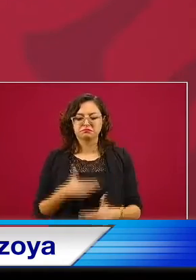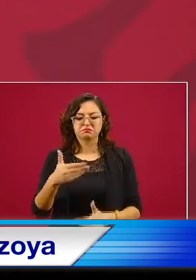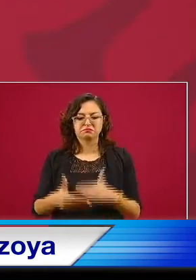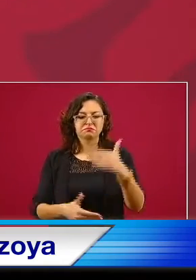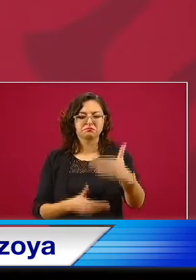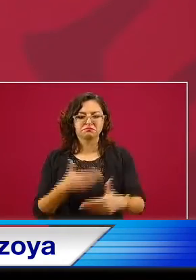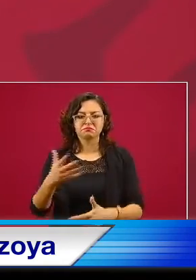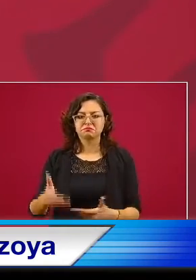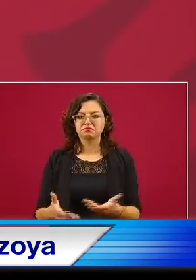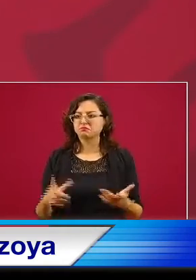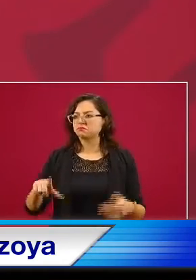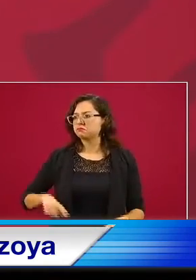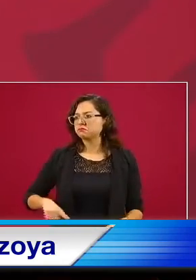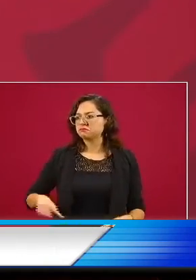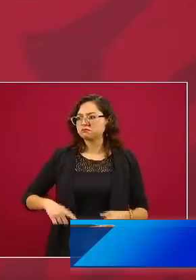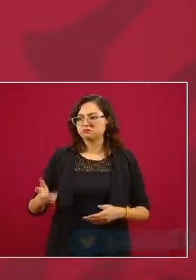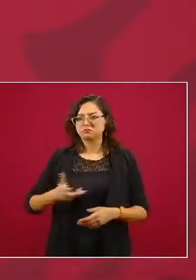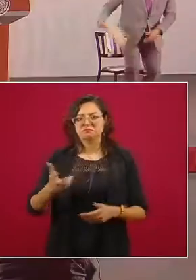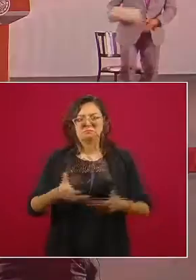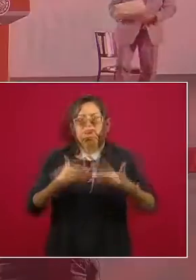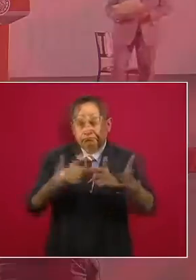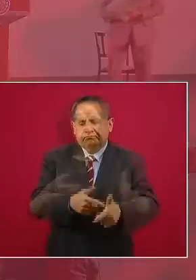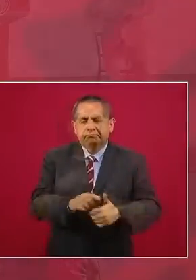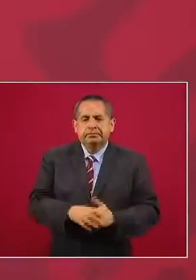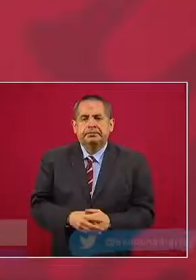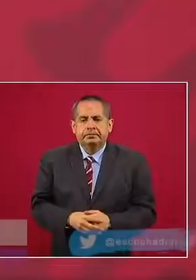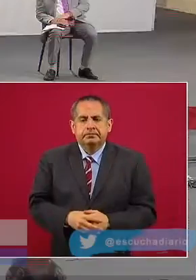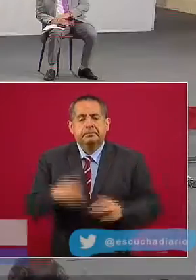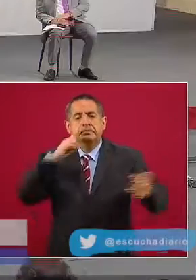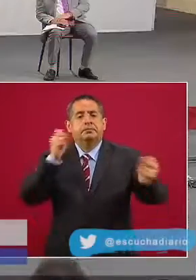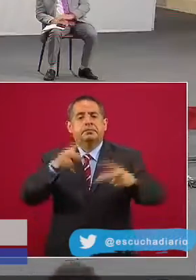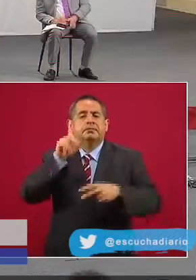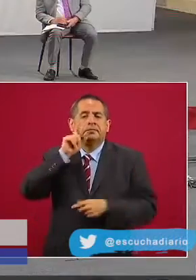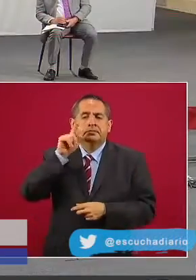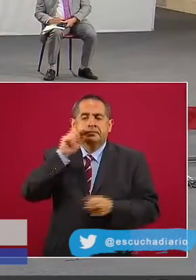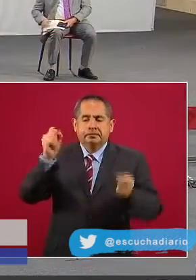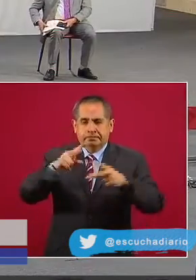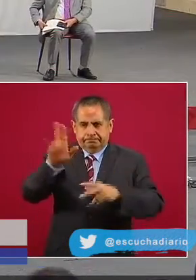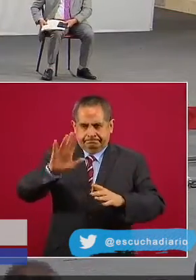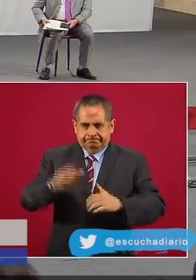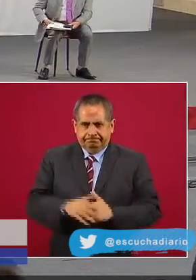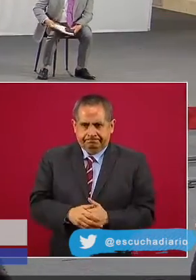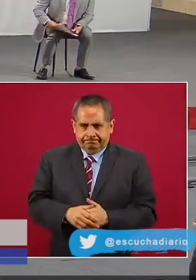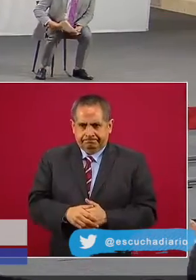poner al descubierto los actos de corrupción. Nos vemos mañana.